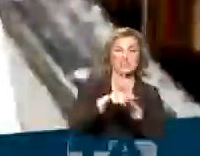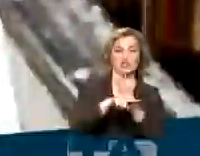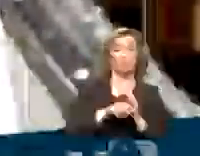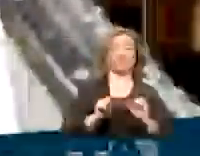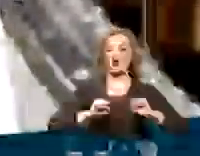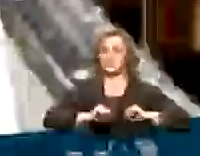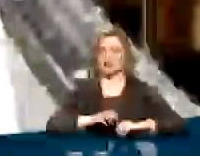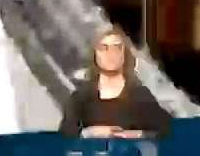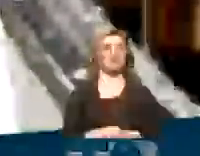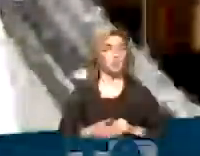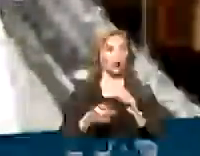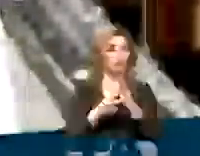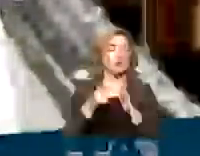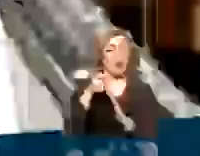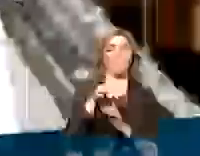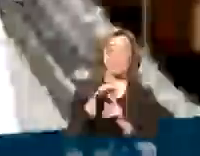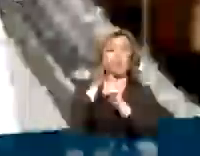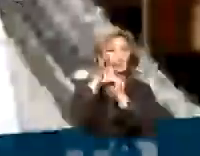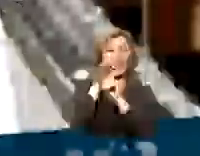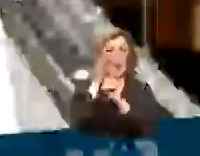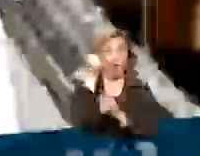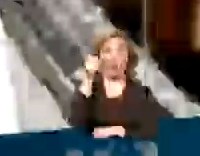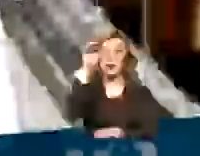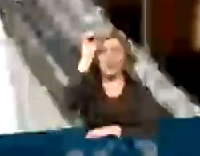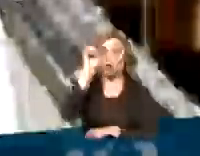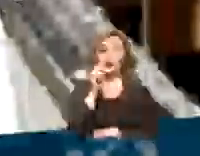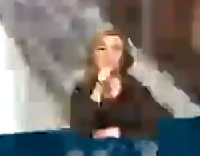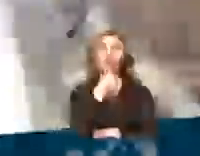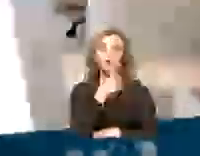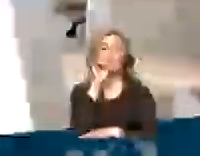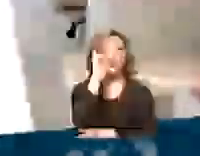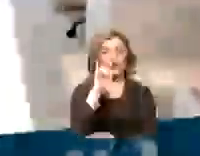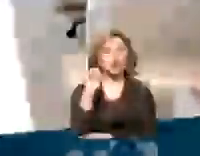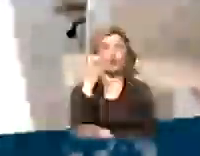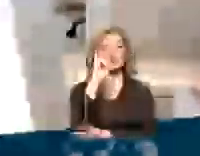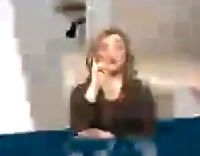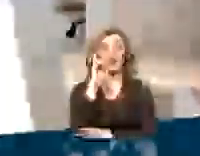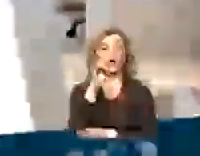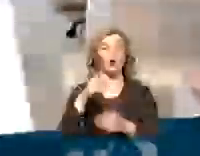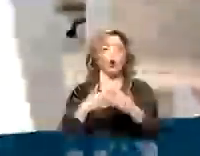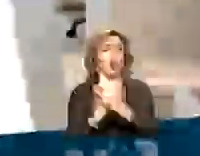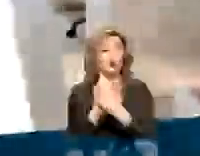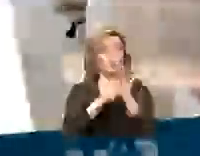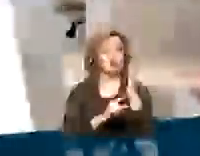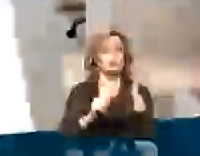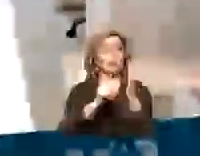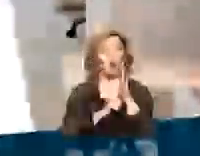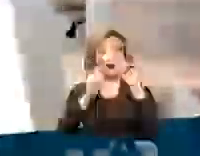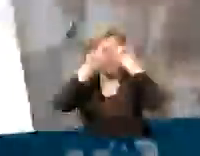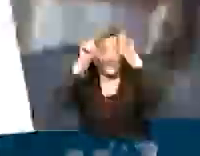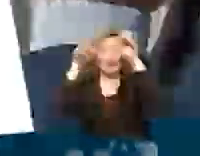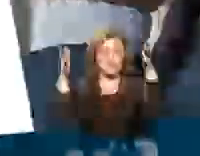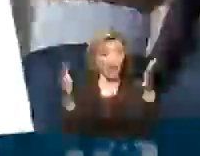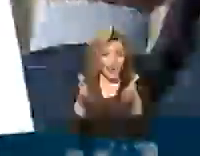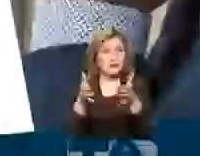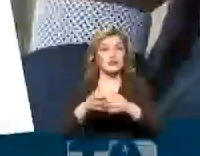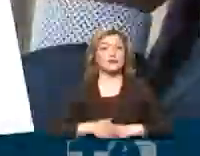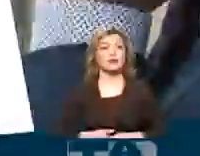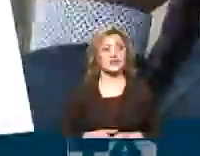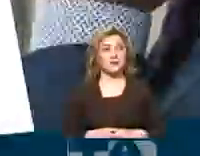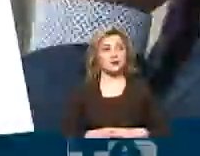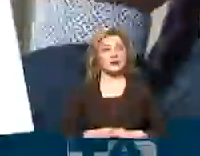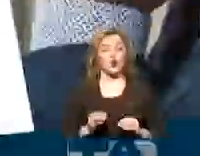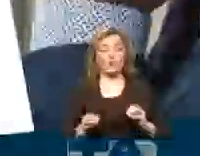inmediatos está el impuesto a consumos especiales del 10% para cervezas industriales, el nuevo régimen tributario para microempresas y el incremento